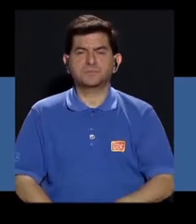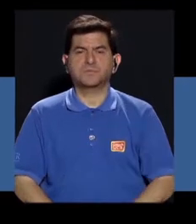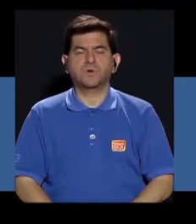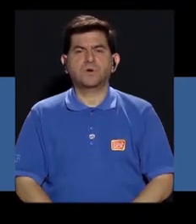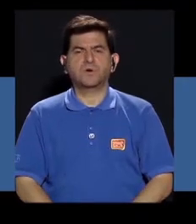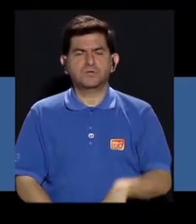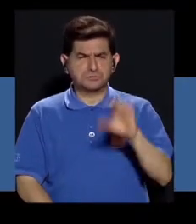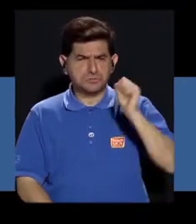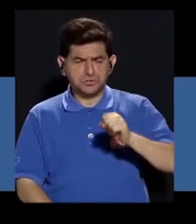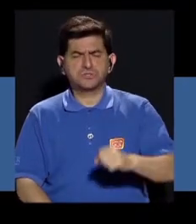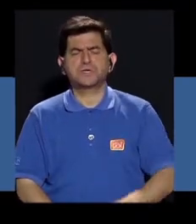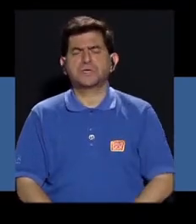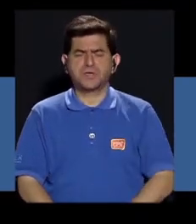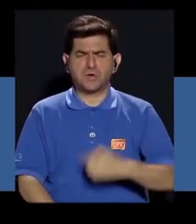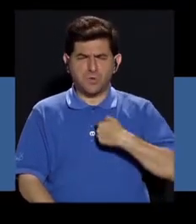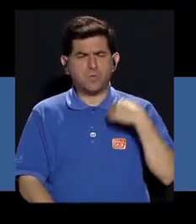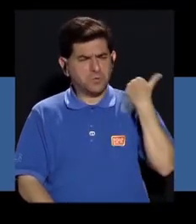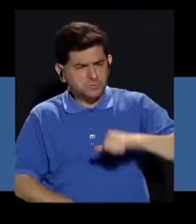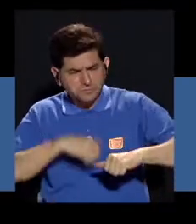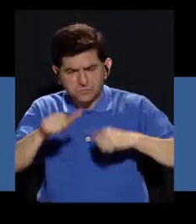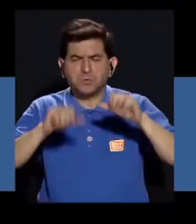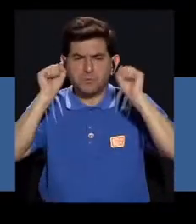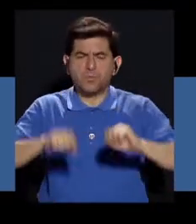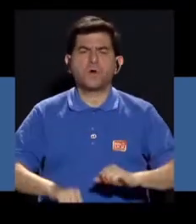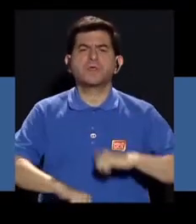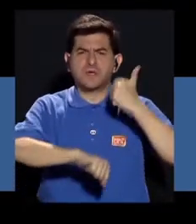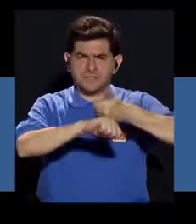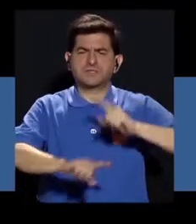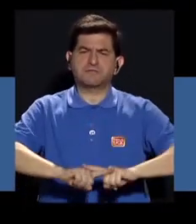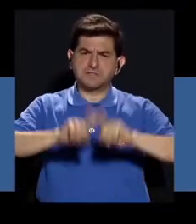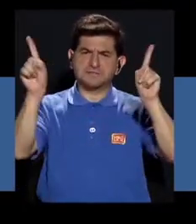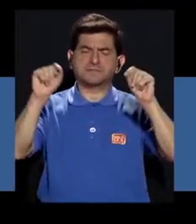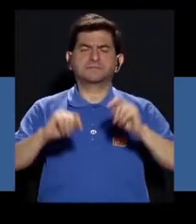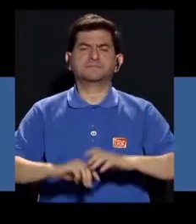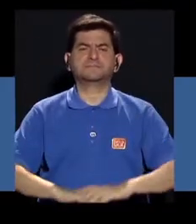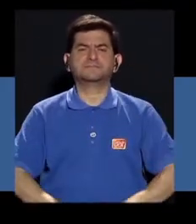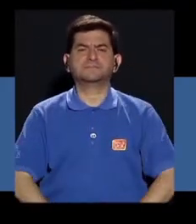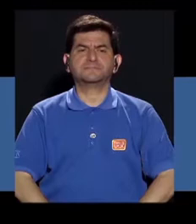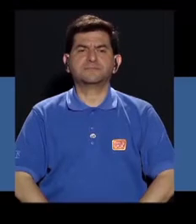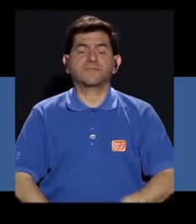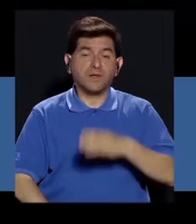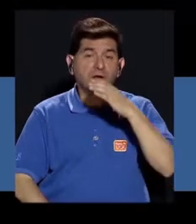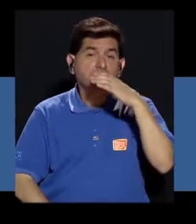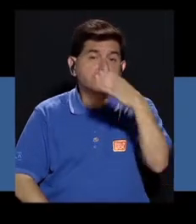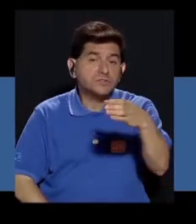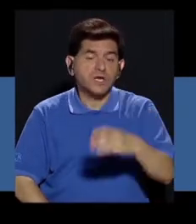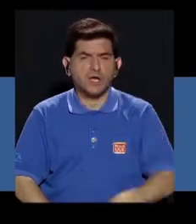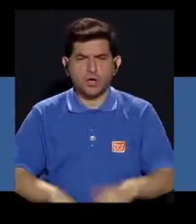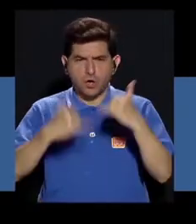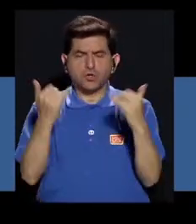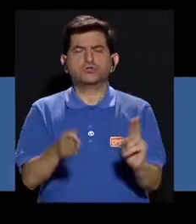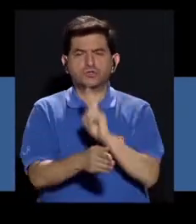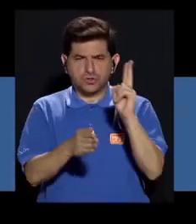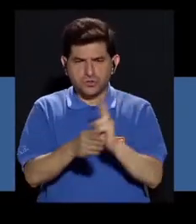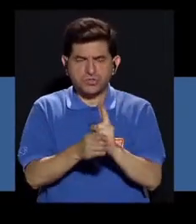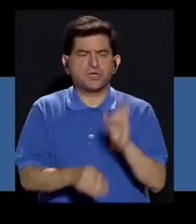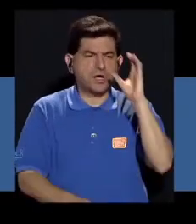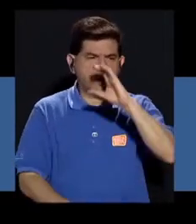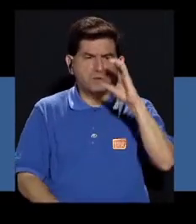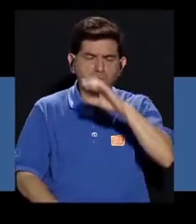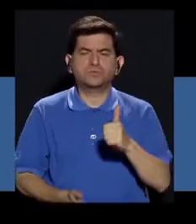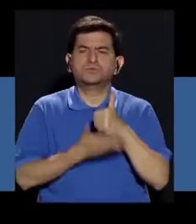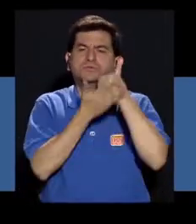uno mismo poniendo de su parte puede cambiar y hacer la diferencia. Mi consejo es que si ya están consumiendo, que busquen